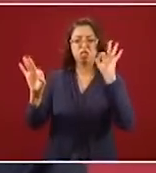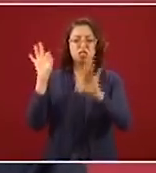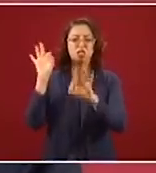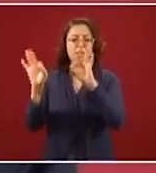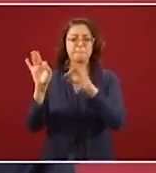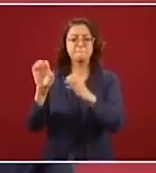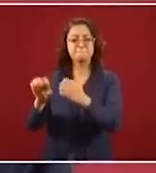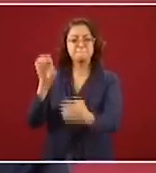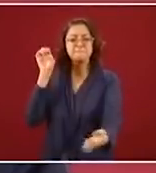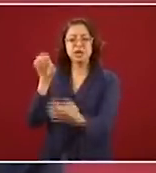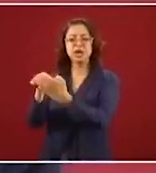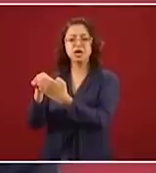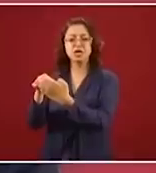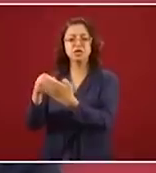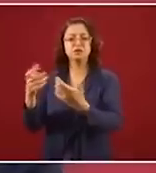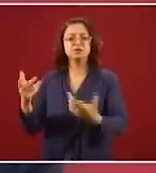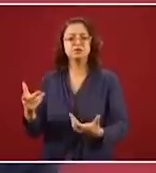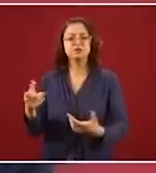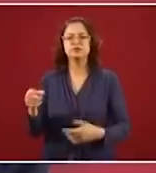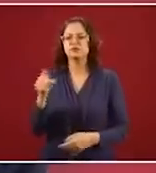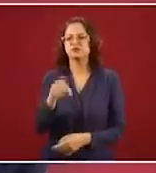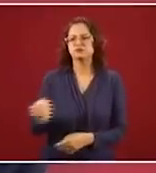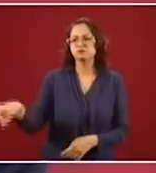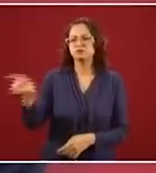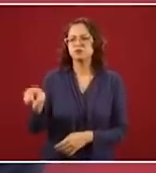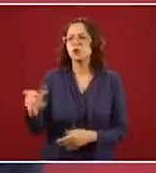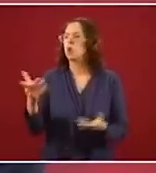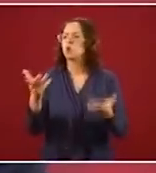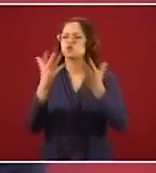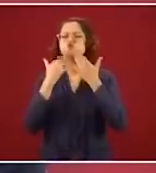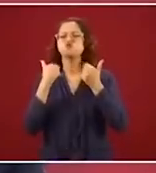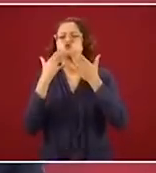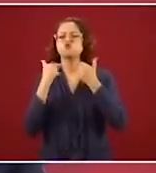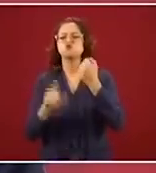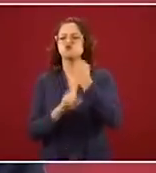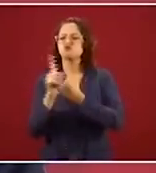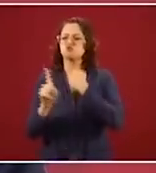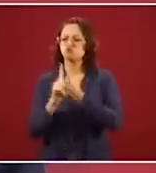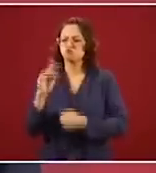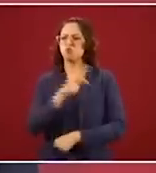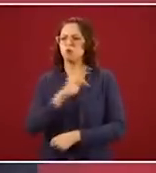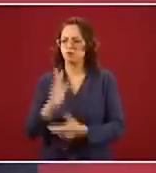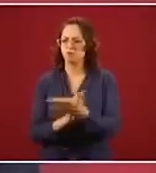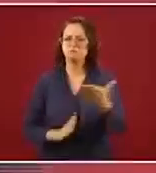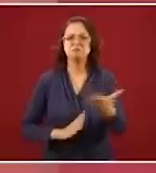Les dijeron de que no iba a haber ningún problema, que iban a llegar hasta la frontera norte.